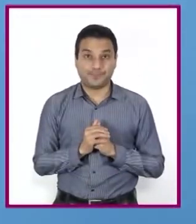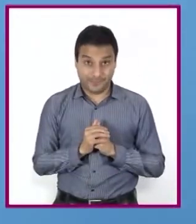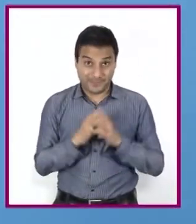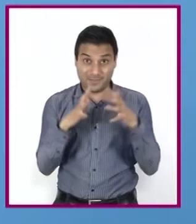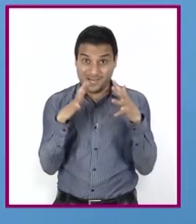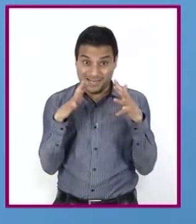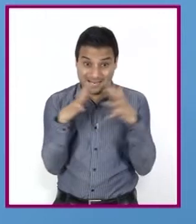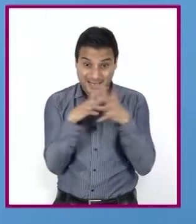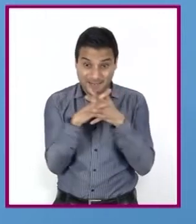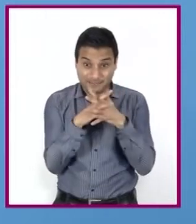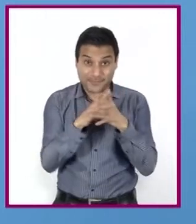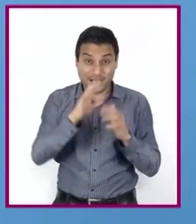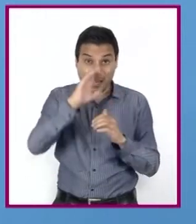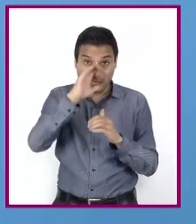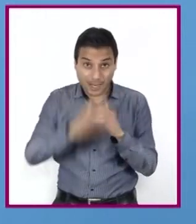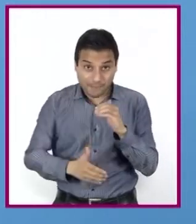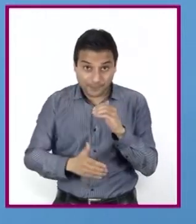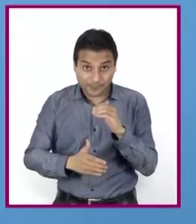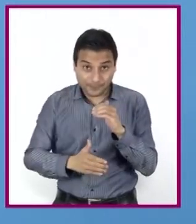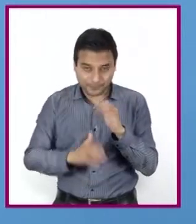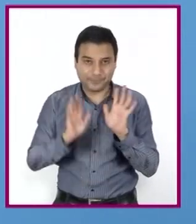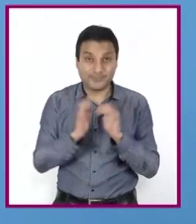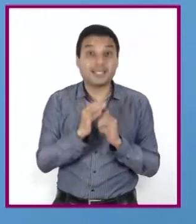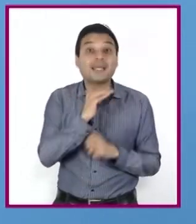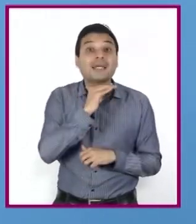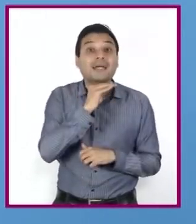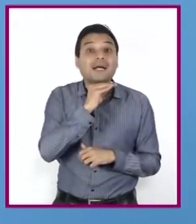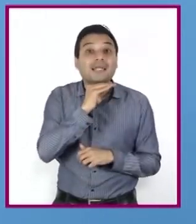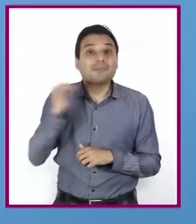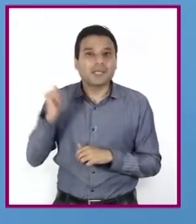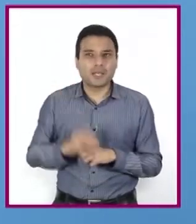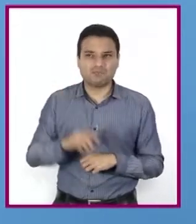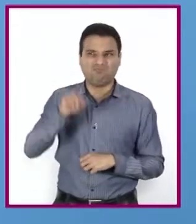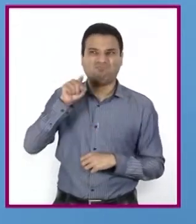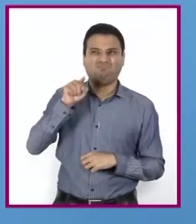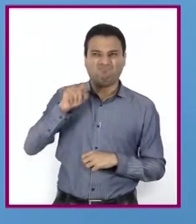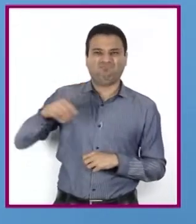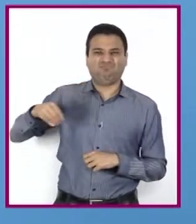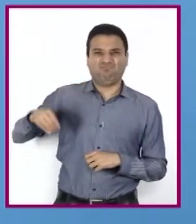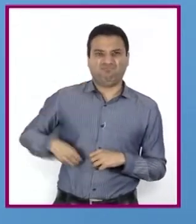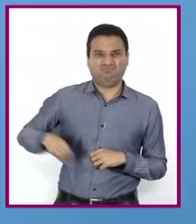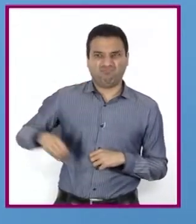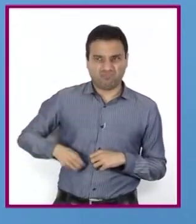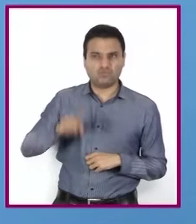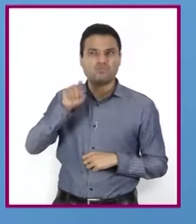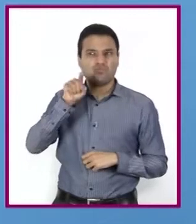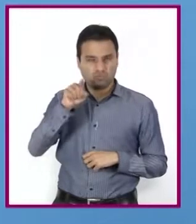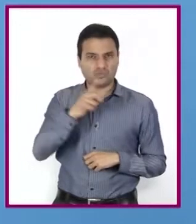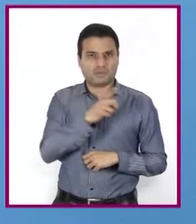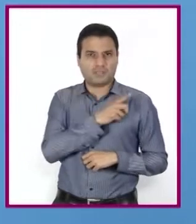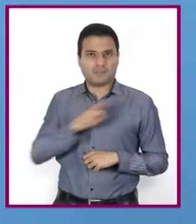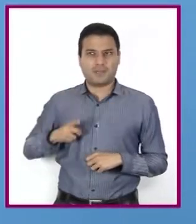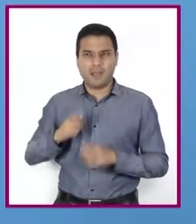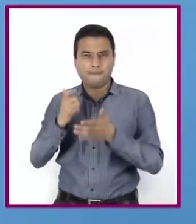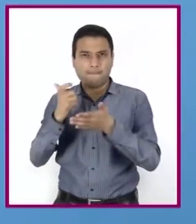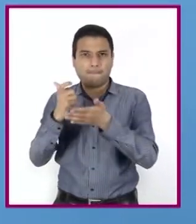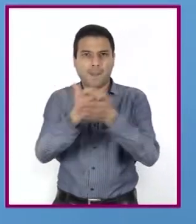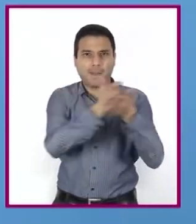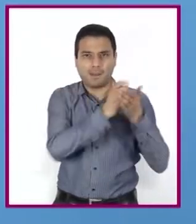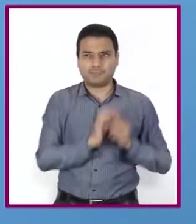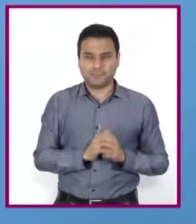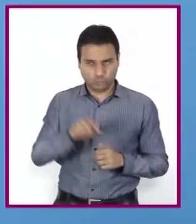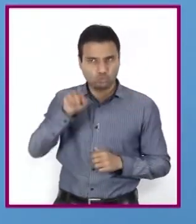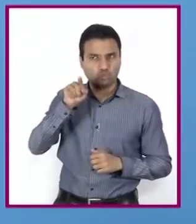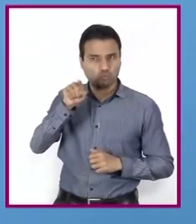guerra, como recordarás, Alemania fue responsabilizada por todos los gastos y obligada a dar a los países